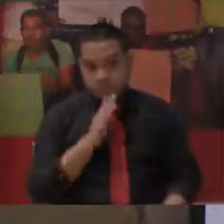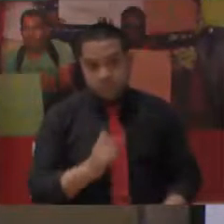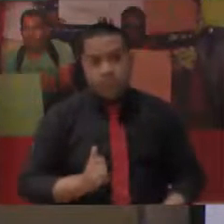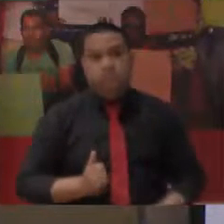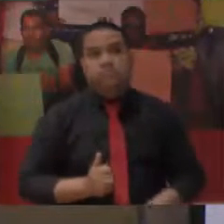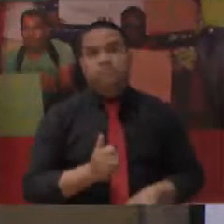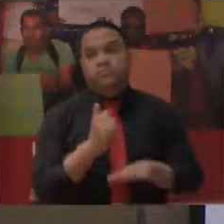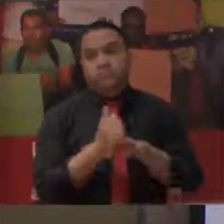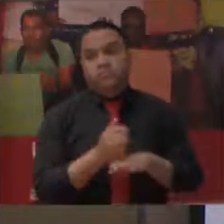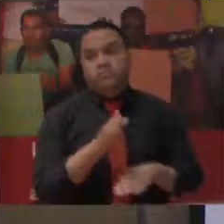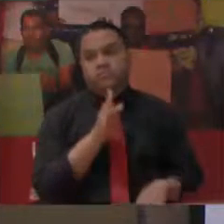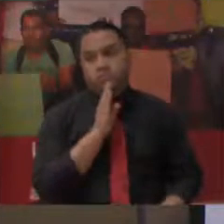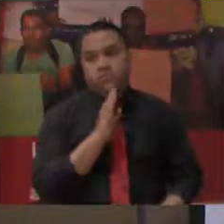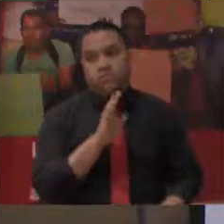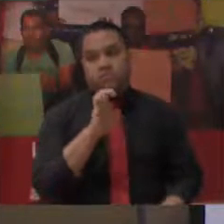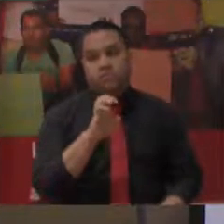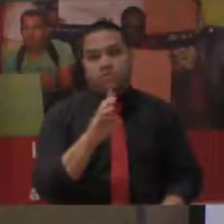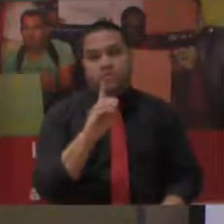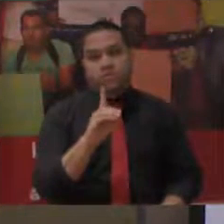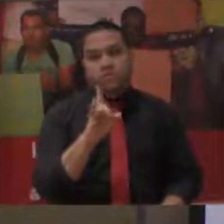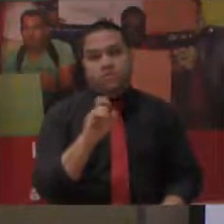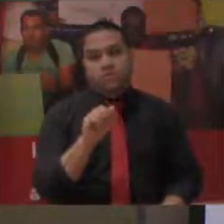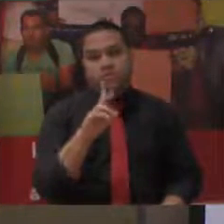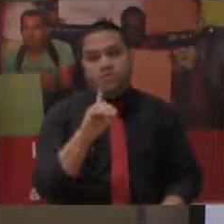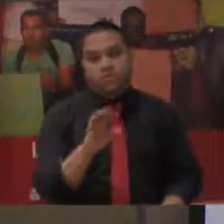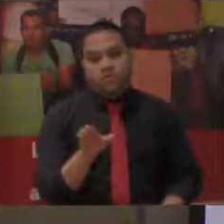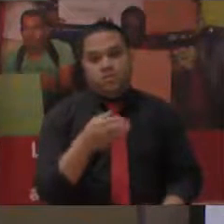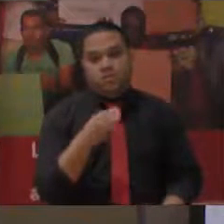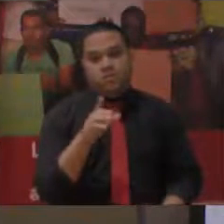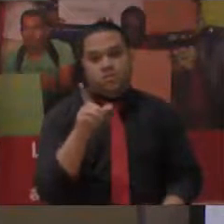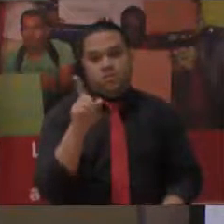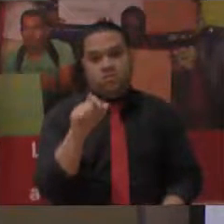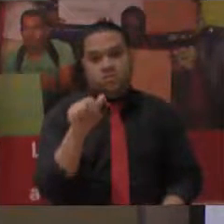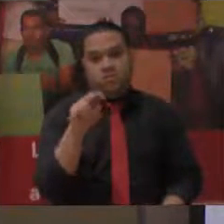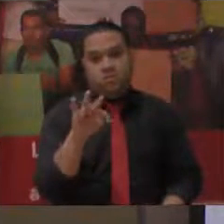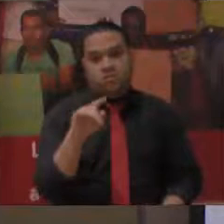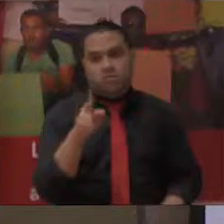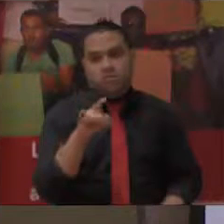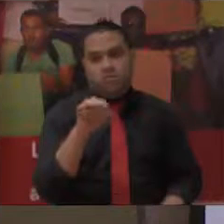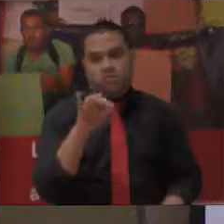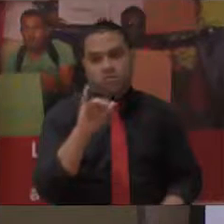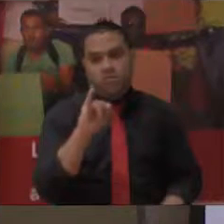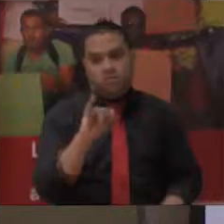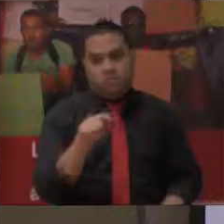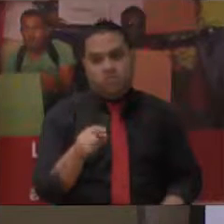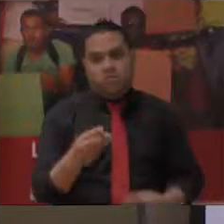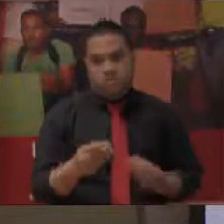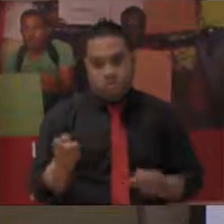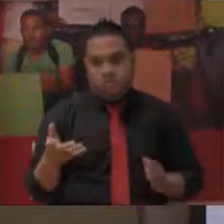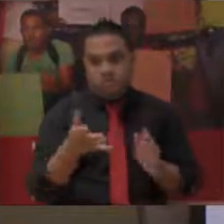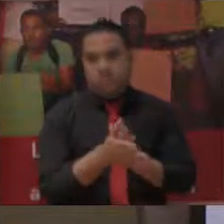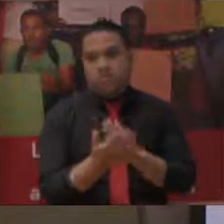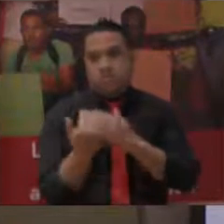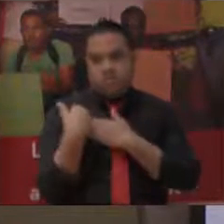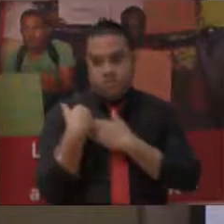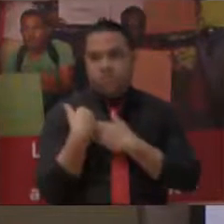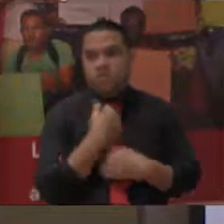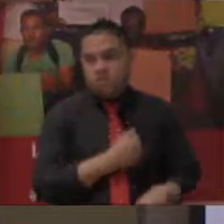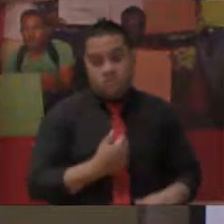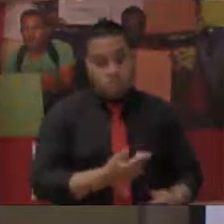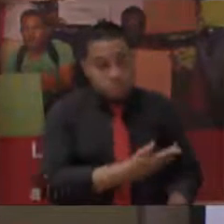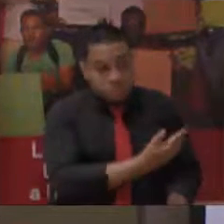Eduardo Sanguinetti. Él va a hacer un informe de la auditoría interna. Gracias. Y, sí, pero me dicen que por